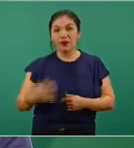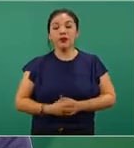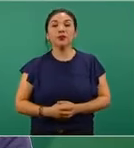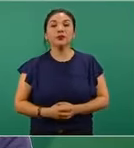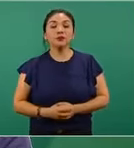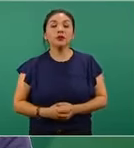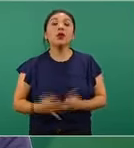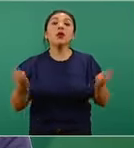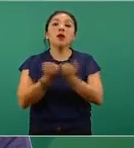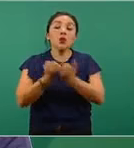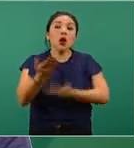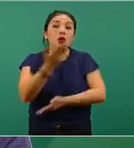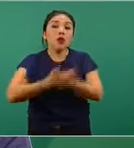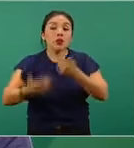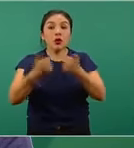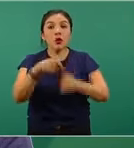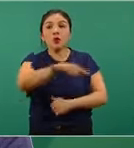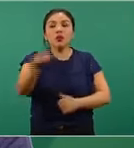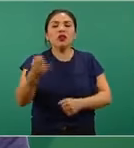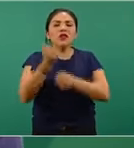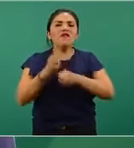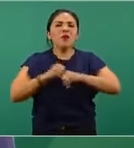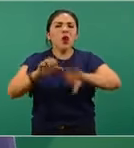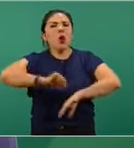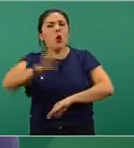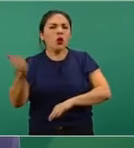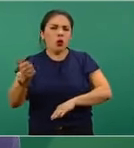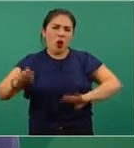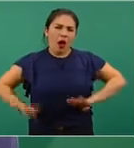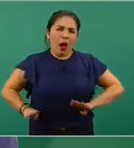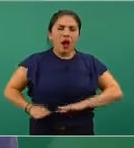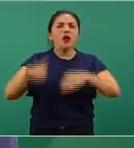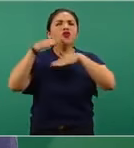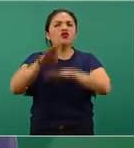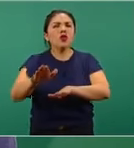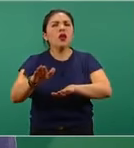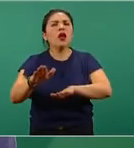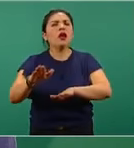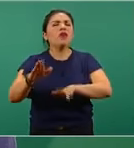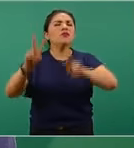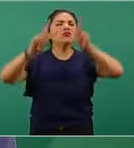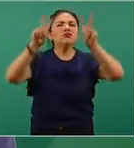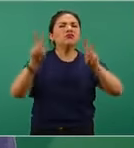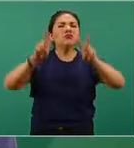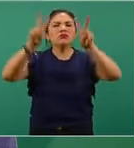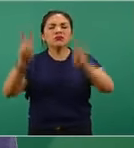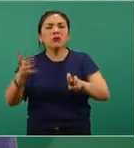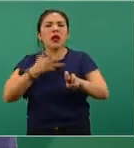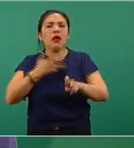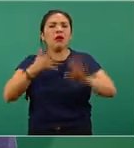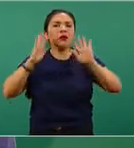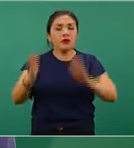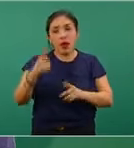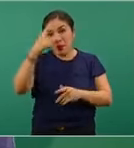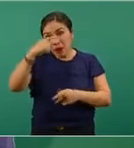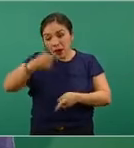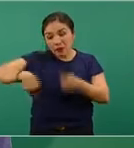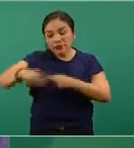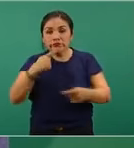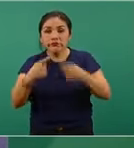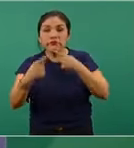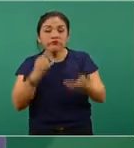a compartir con ustedes información adicional sobre los elementos que han llevado a esta